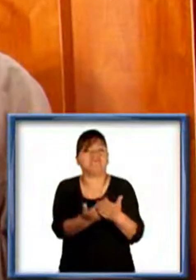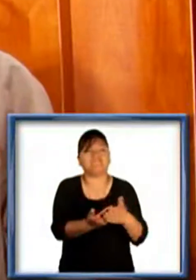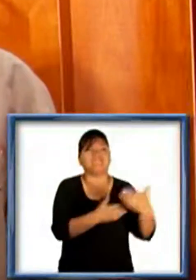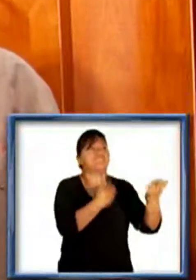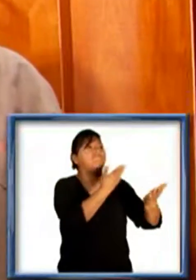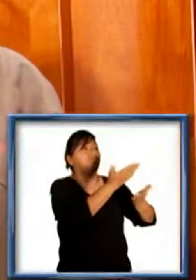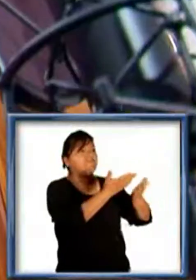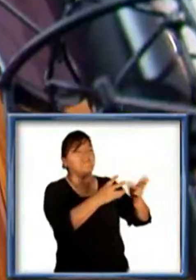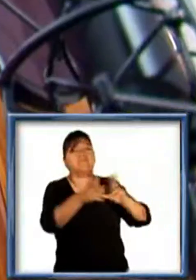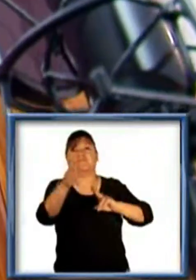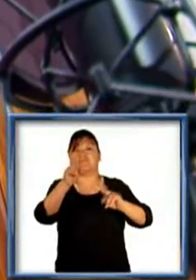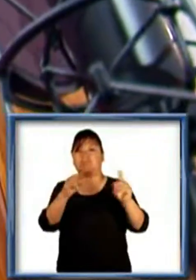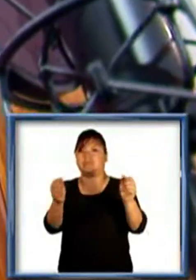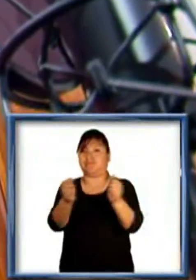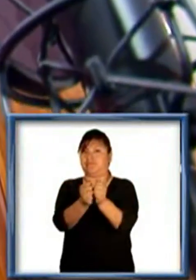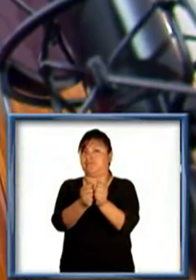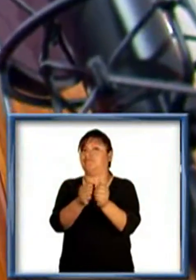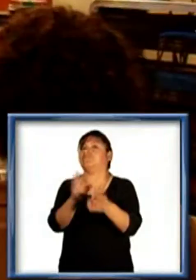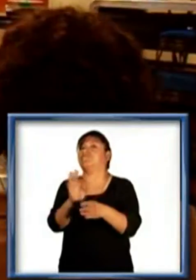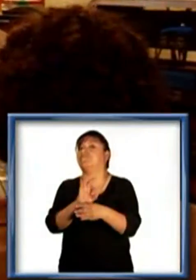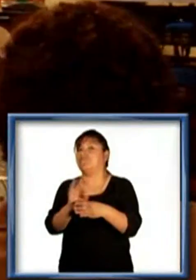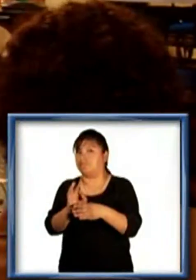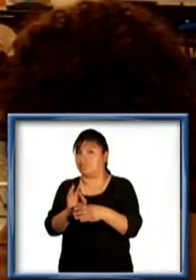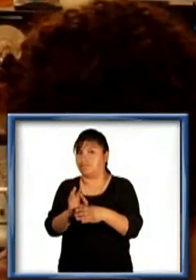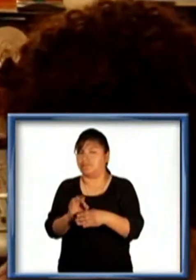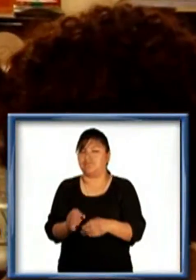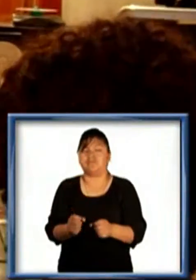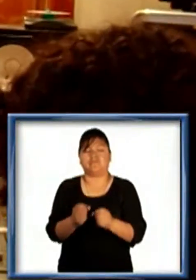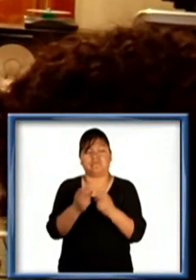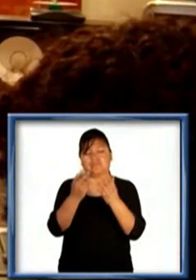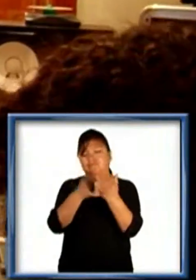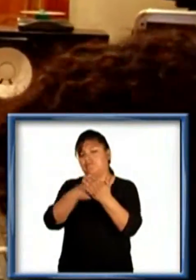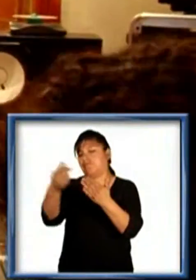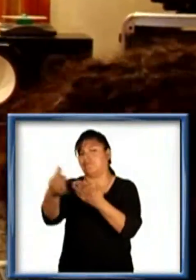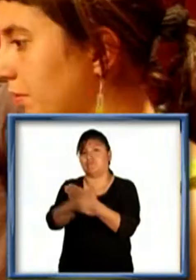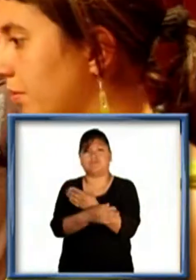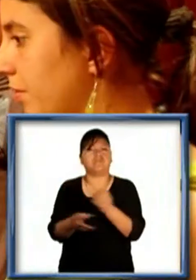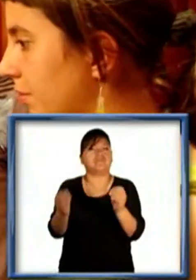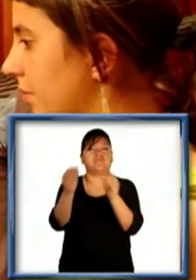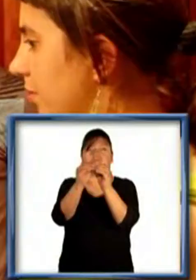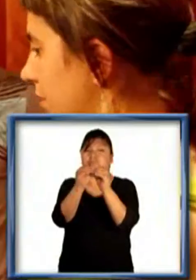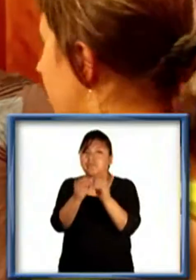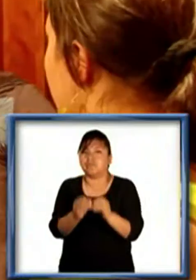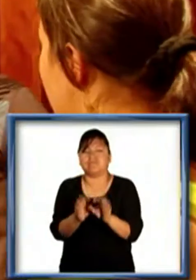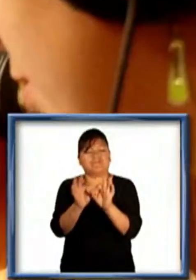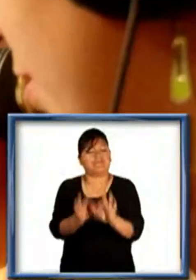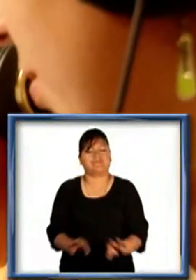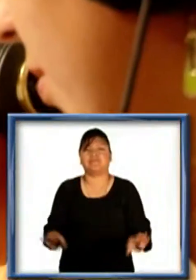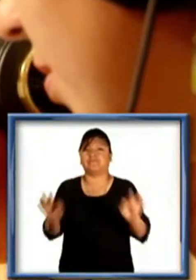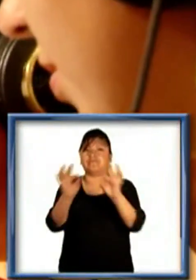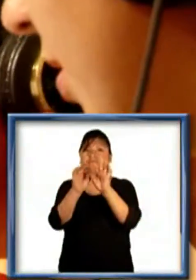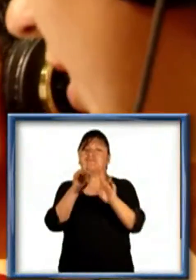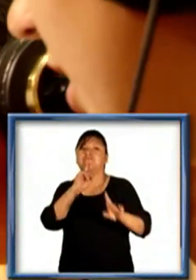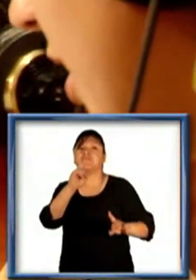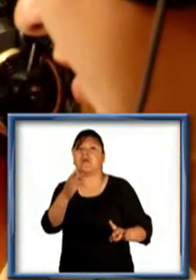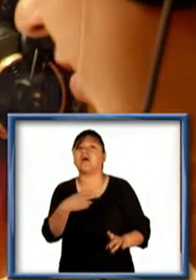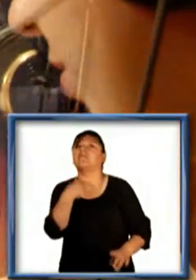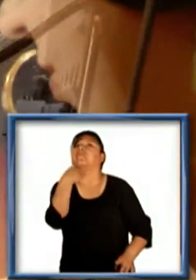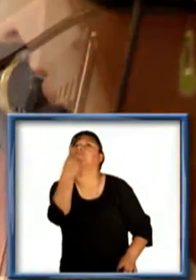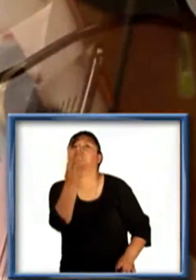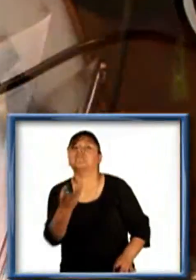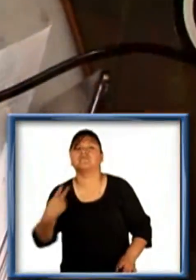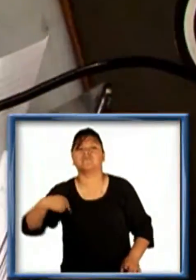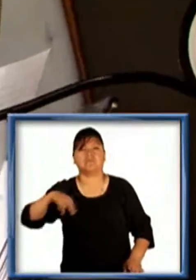las personas con diversidad funcional. Entre los proyectos más importantes del SECRAD se encuentra el programa